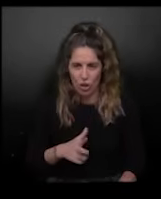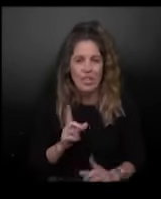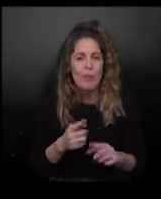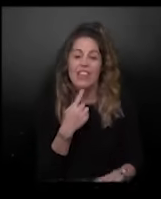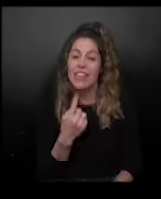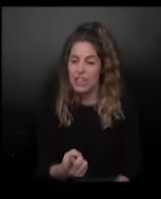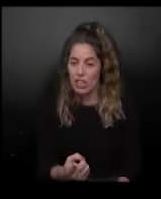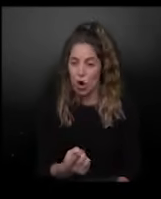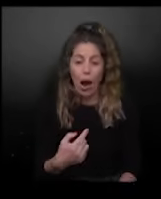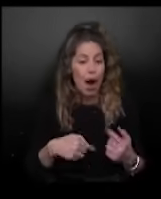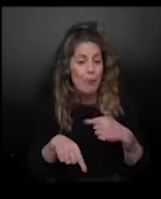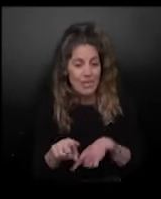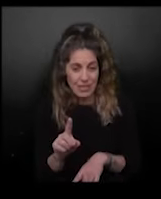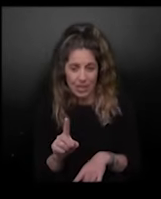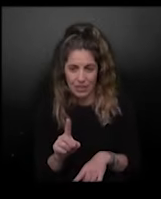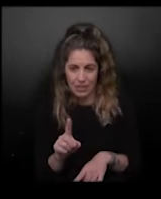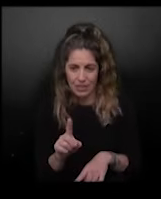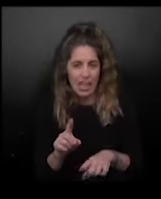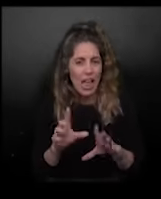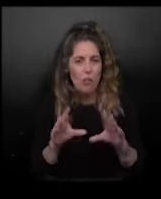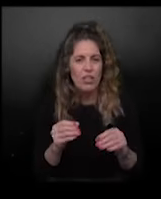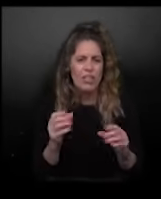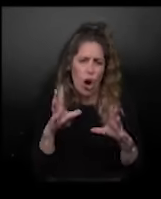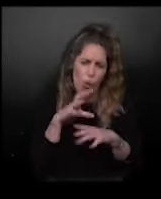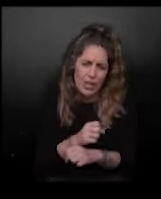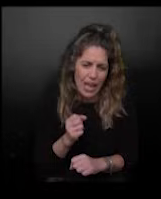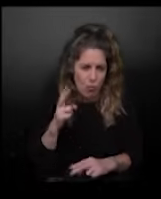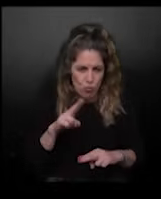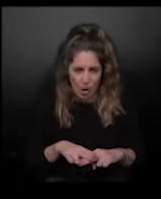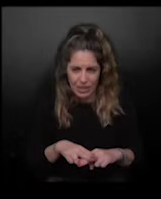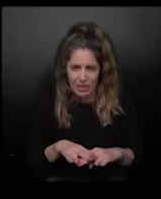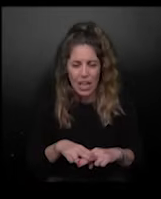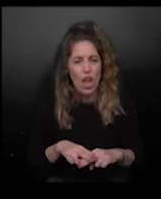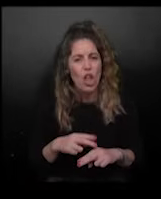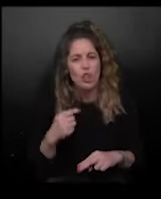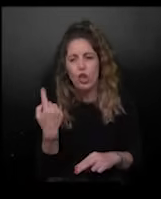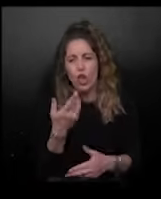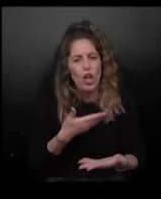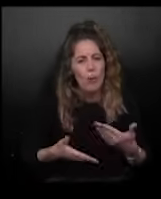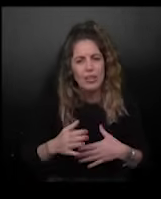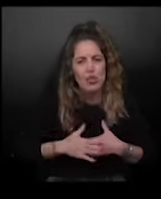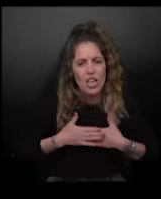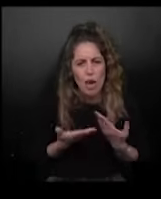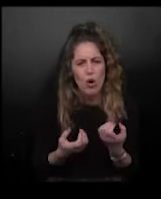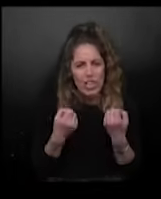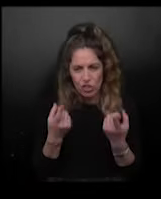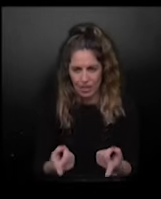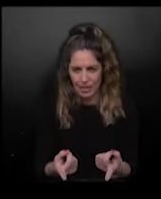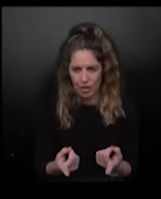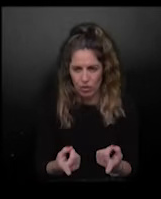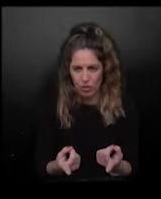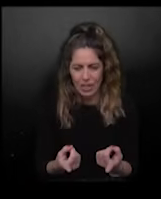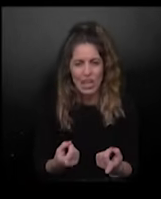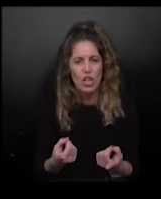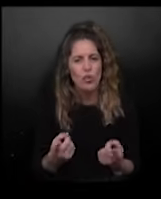digo que a pesar de tanta oscuridad y muerte todos los que compartimos el amor que nos entregaron